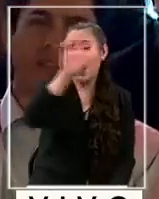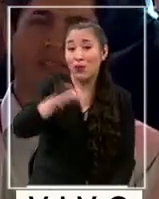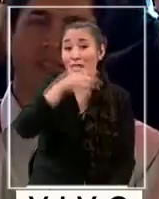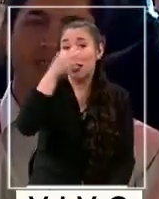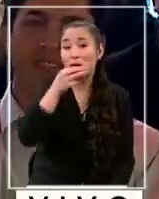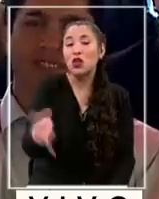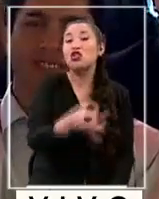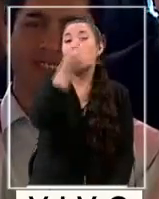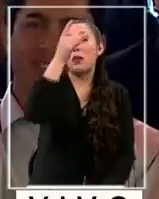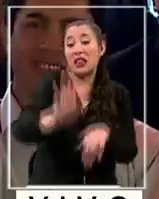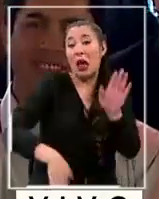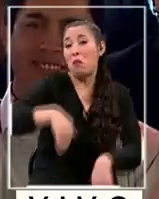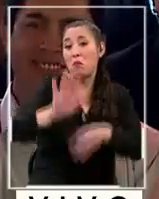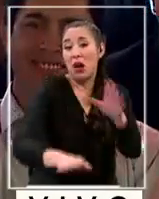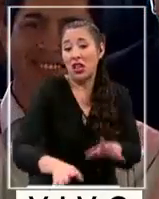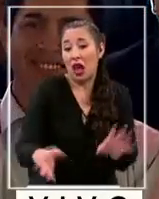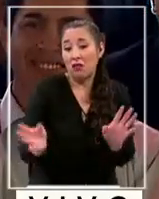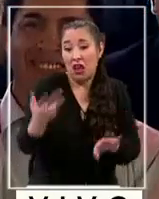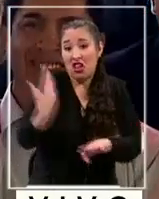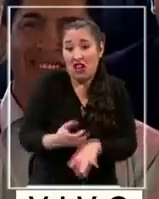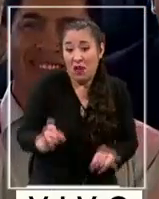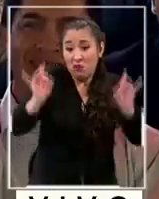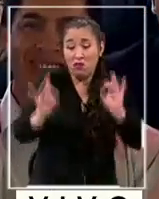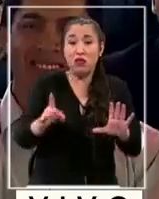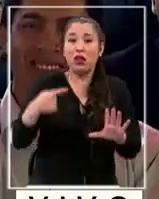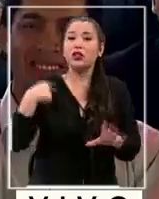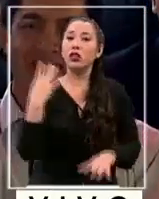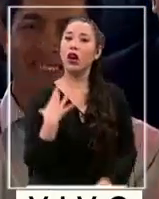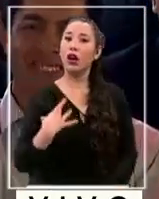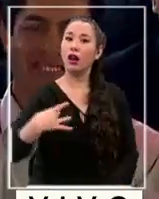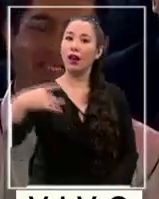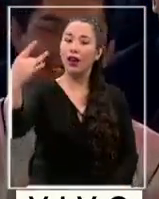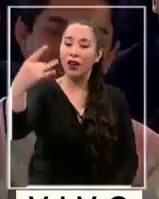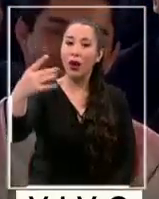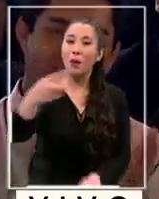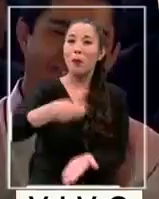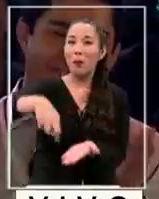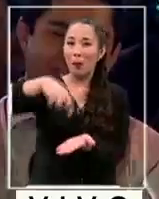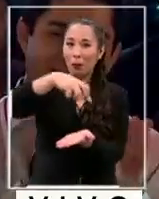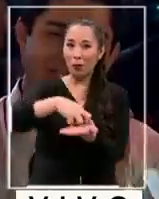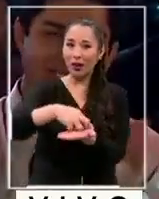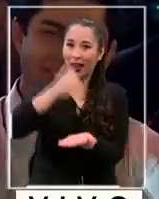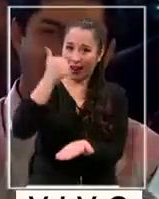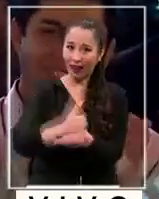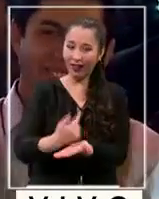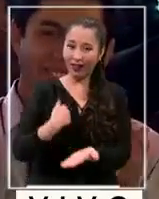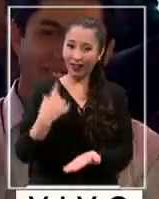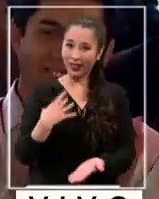puras patas y el buche, salí electo alcalde de Pirque.